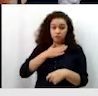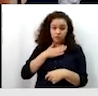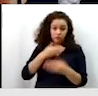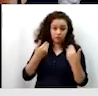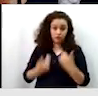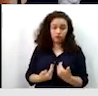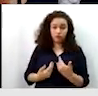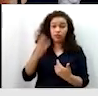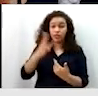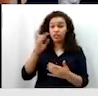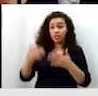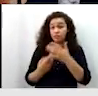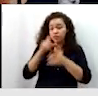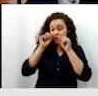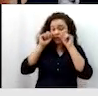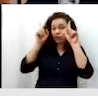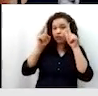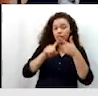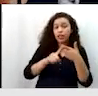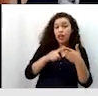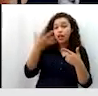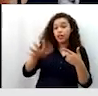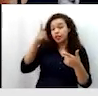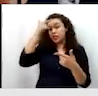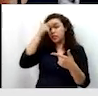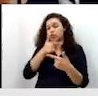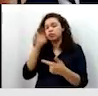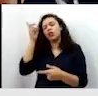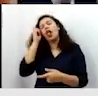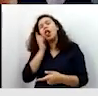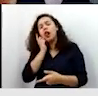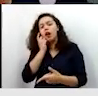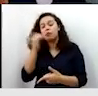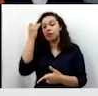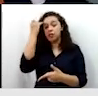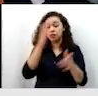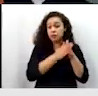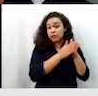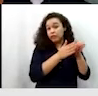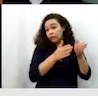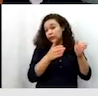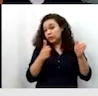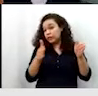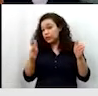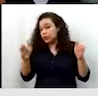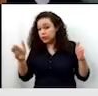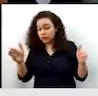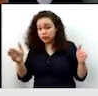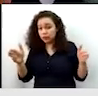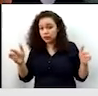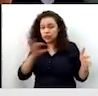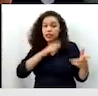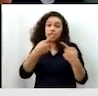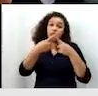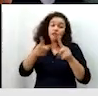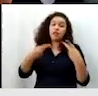3 de la mañana y me duermo hasta las 10 de la noche. Entonces mi tiempo es muy extenso, que puede ser distinto a alguien que se